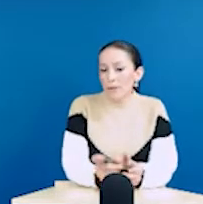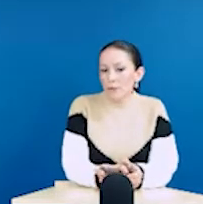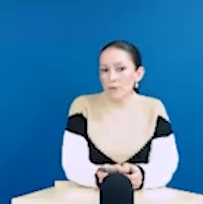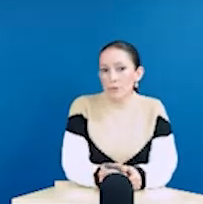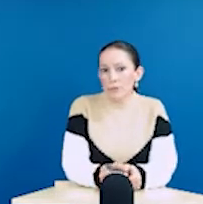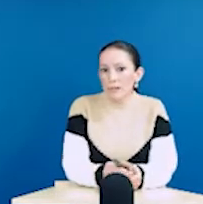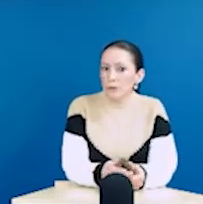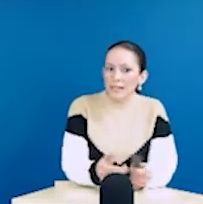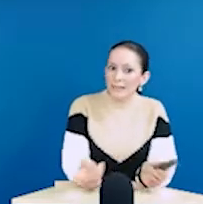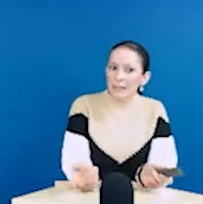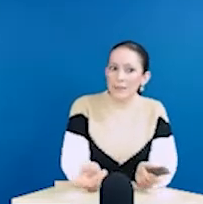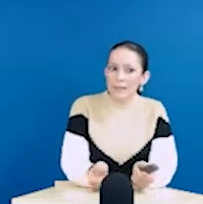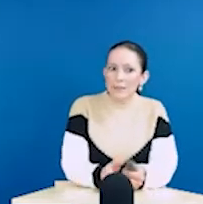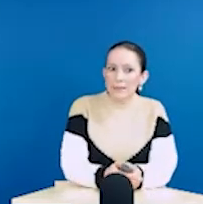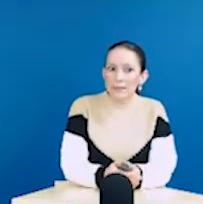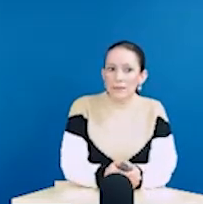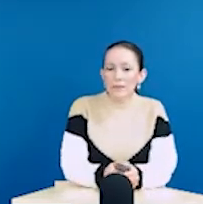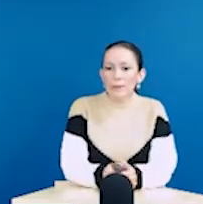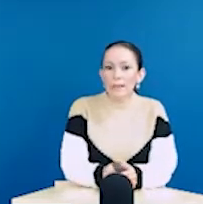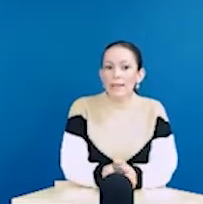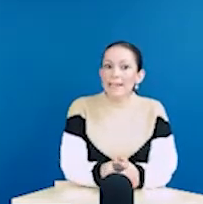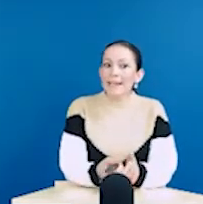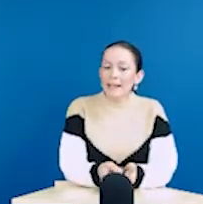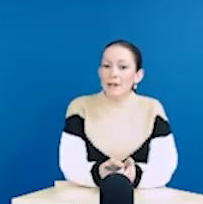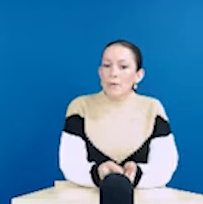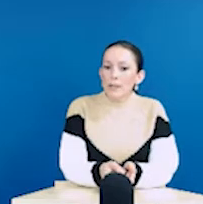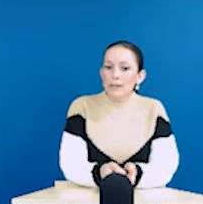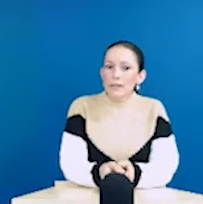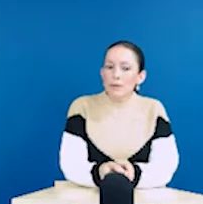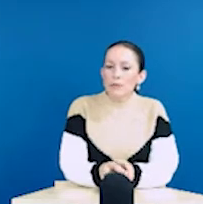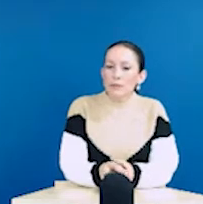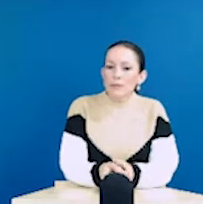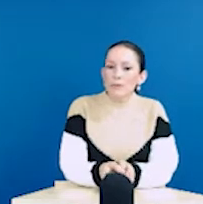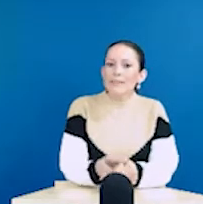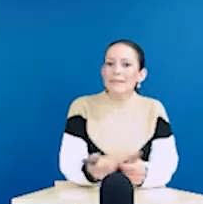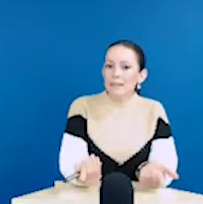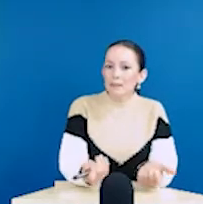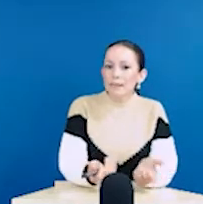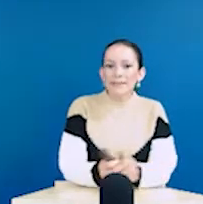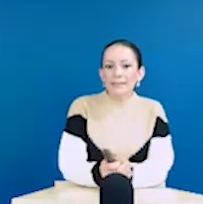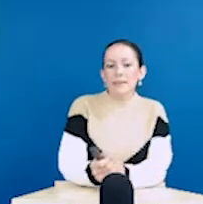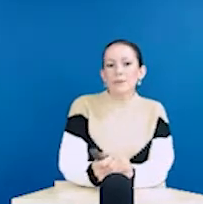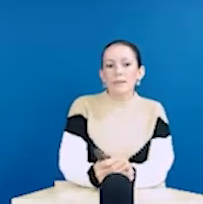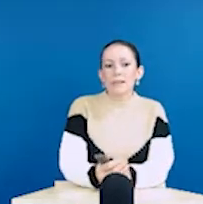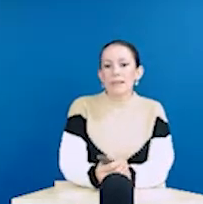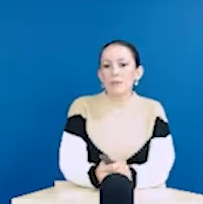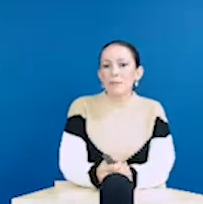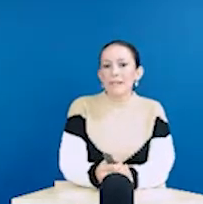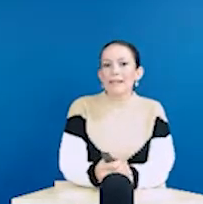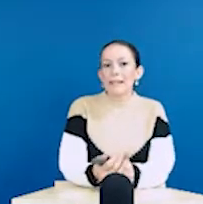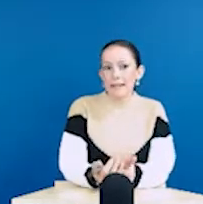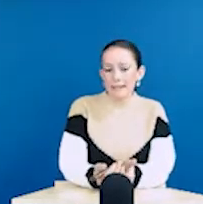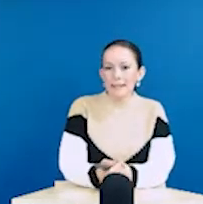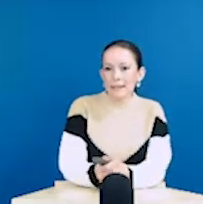o mejor dicho, no tanto gracias a las vías de administración, sino que cada una tiene un concepto distinto que necesitamos manejar